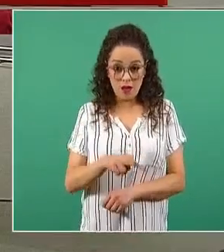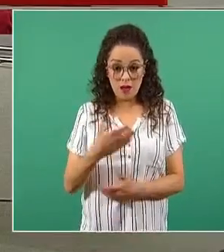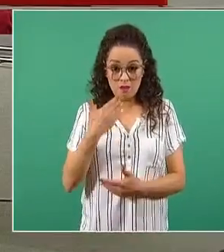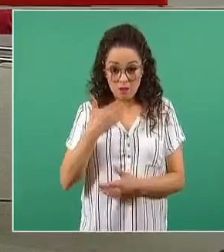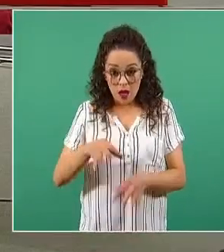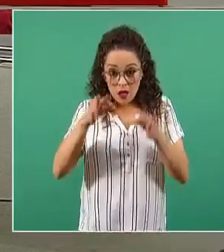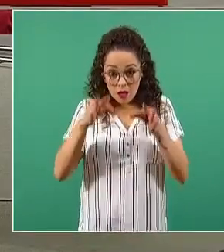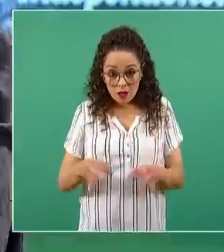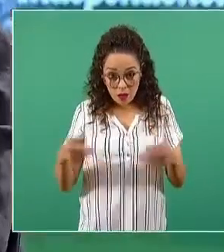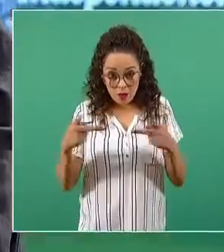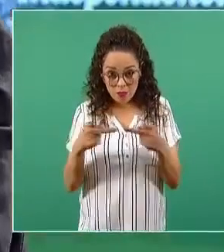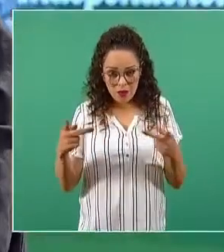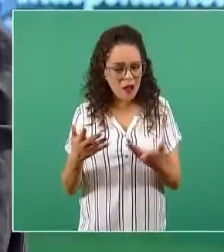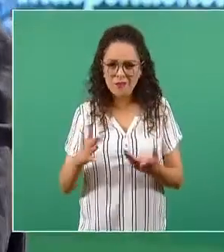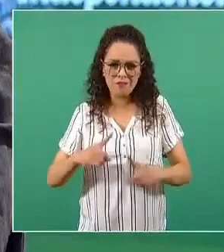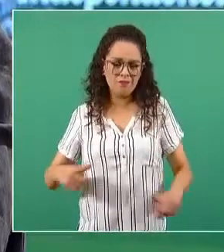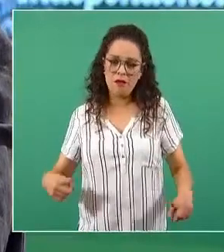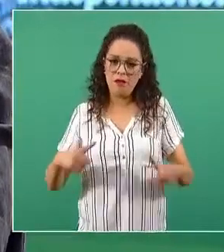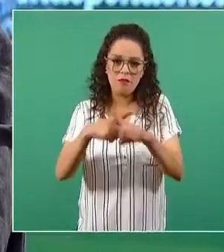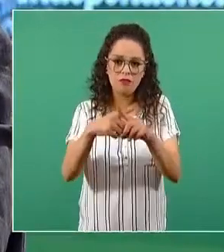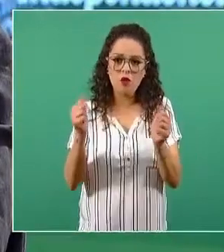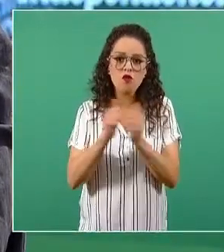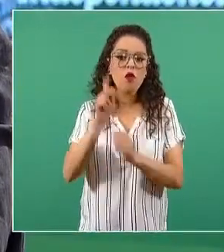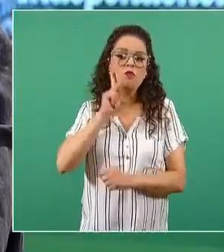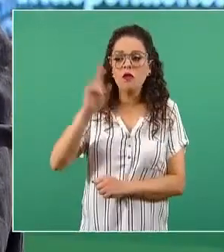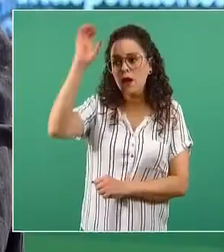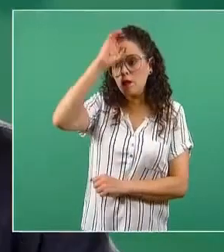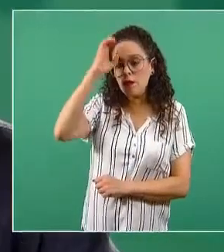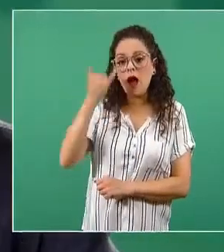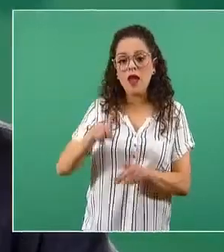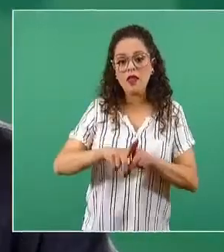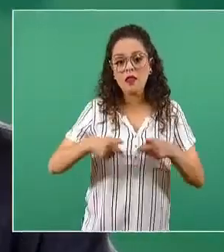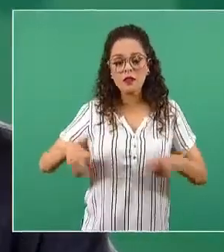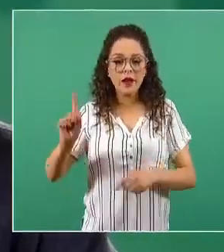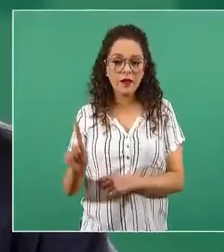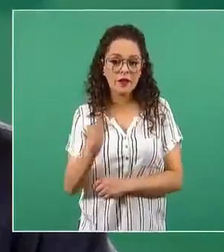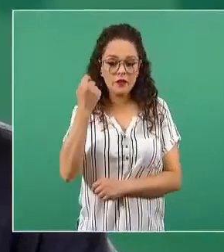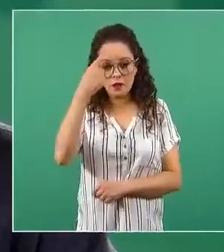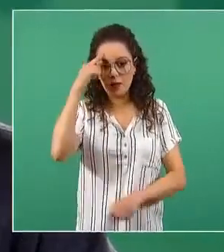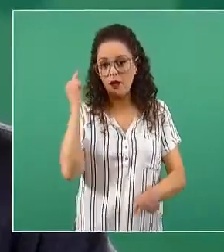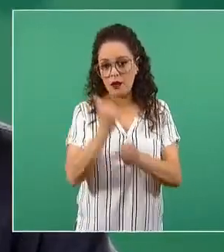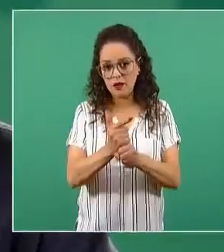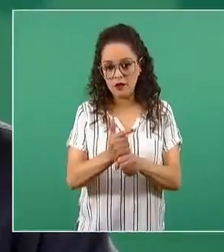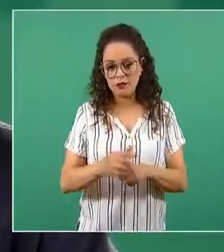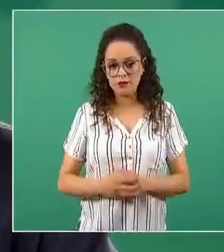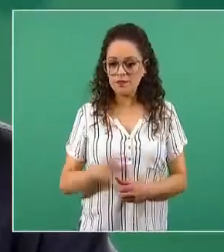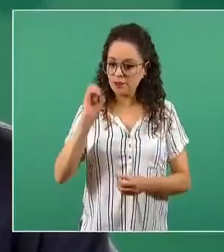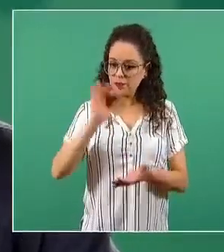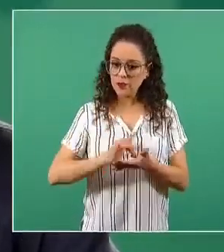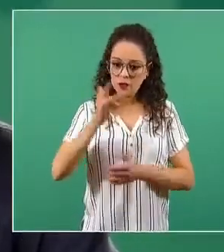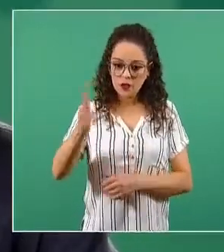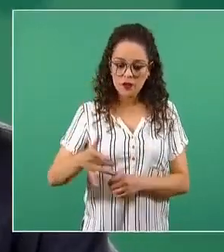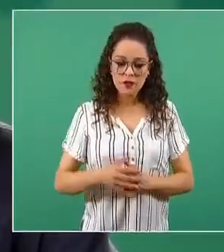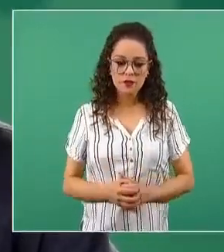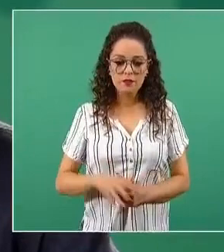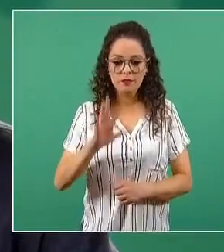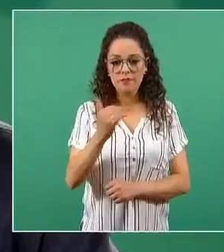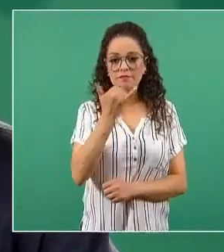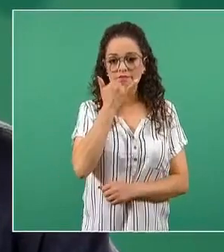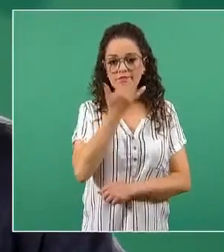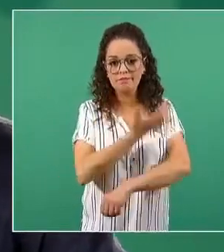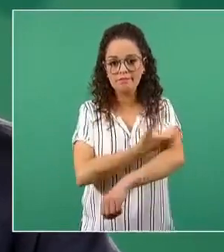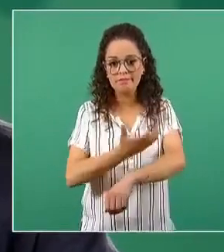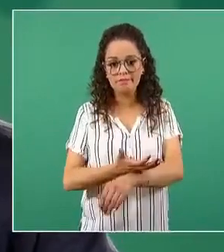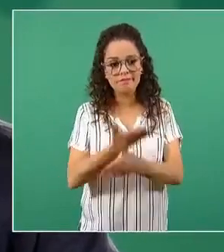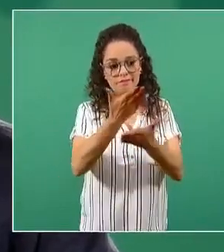con la evidencia científica y con el desarrollo tecnológico de detección. Muchas gracias. Una disculpa a nuestros compañeros